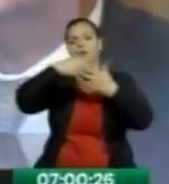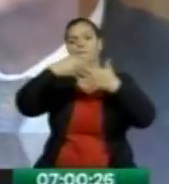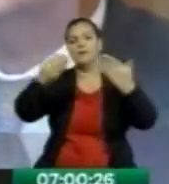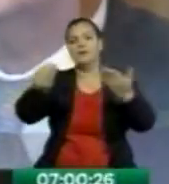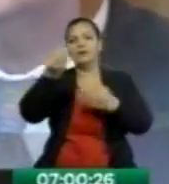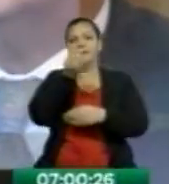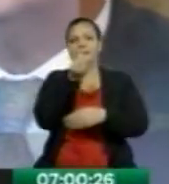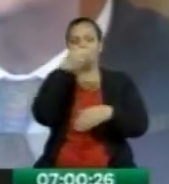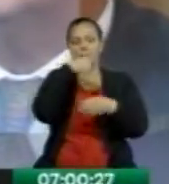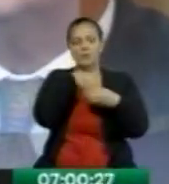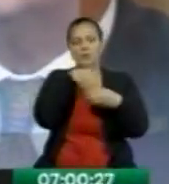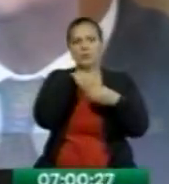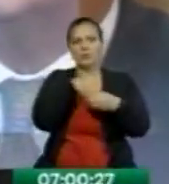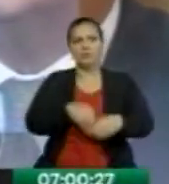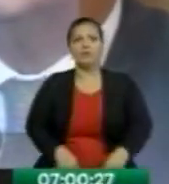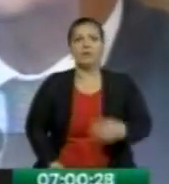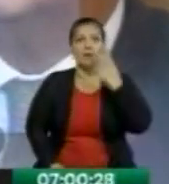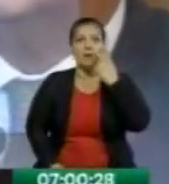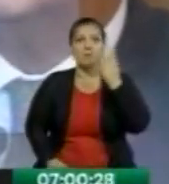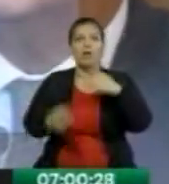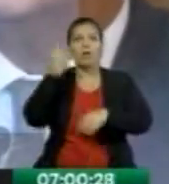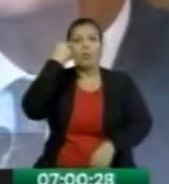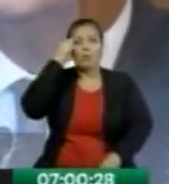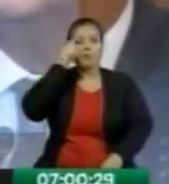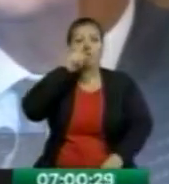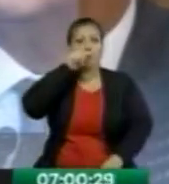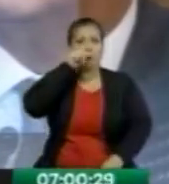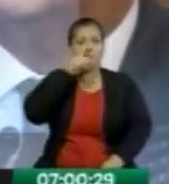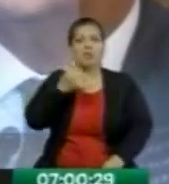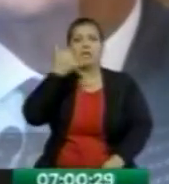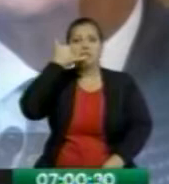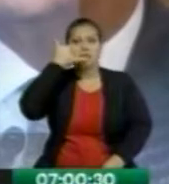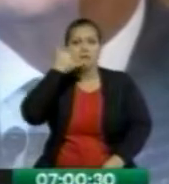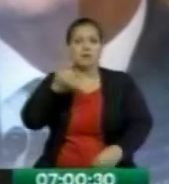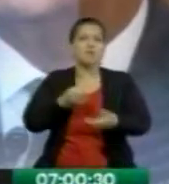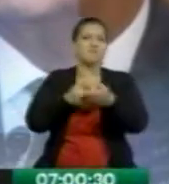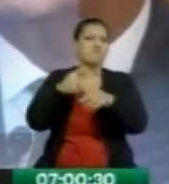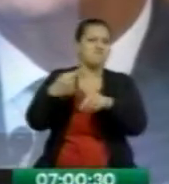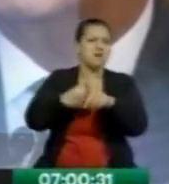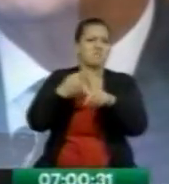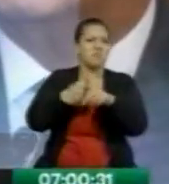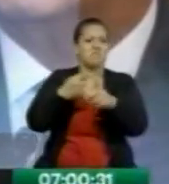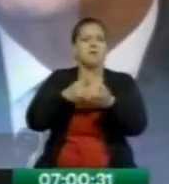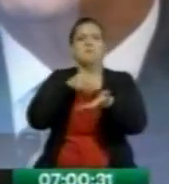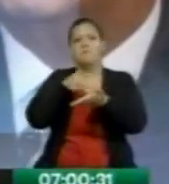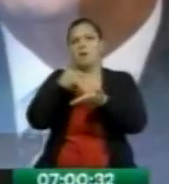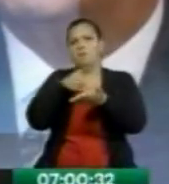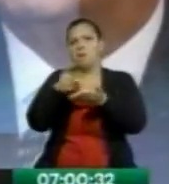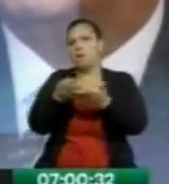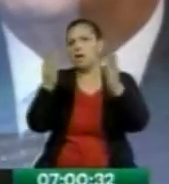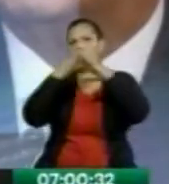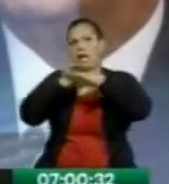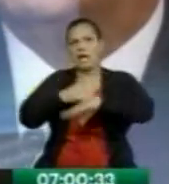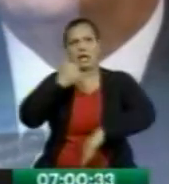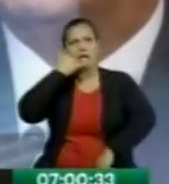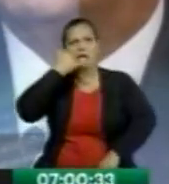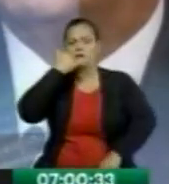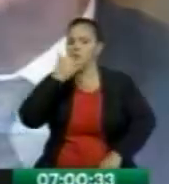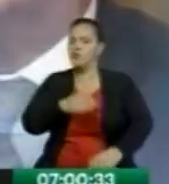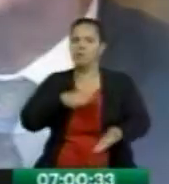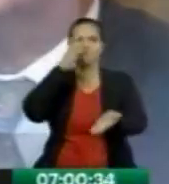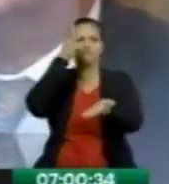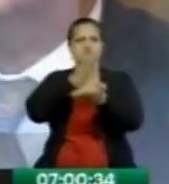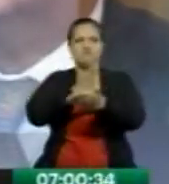eliminará el pago de tarifas celulares a todos los ministros subsecretarios flores y directores así mismo